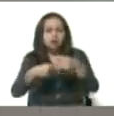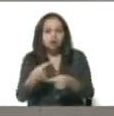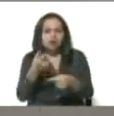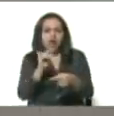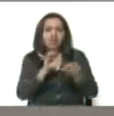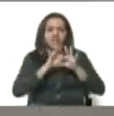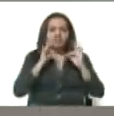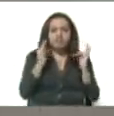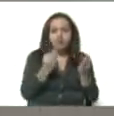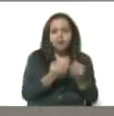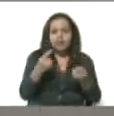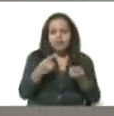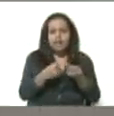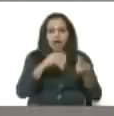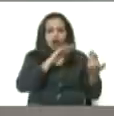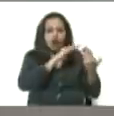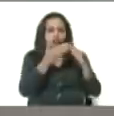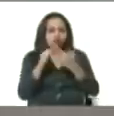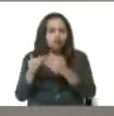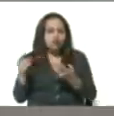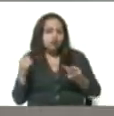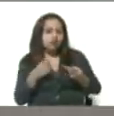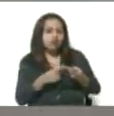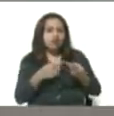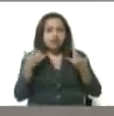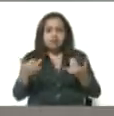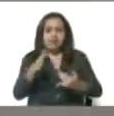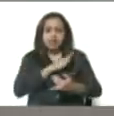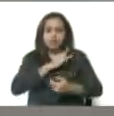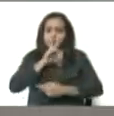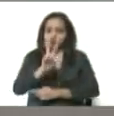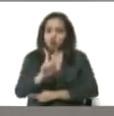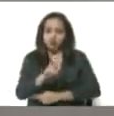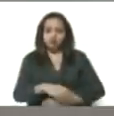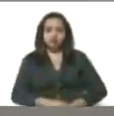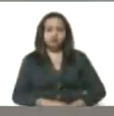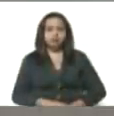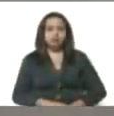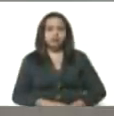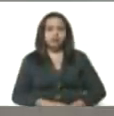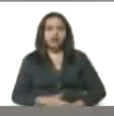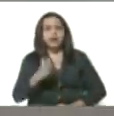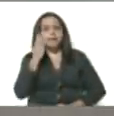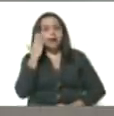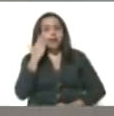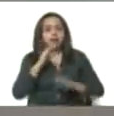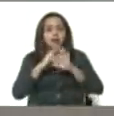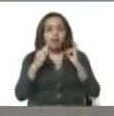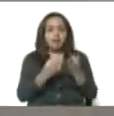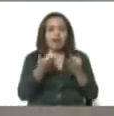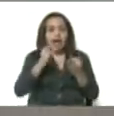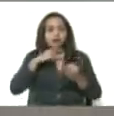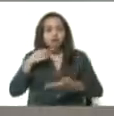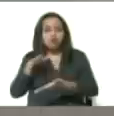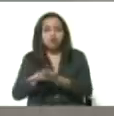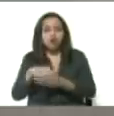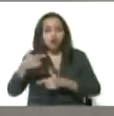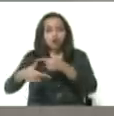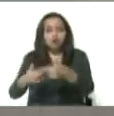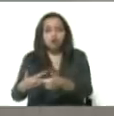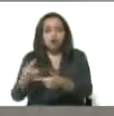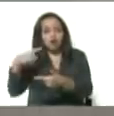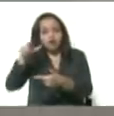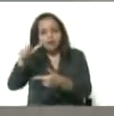familia, afectando a su comunidad. Ya tenemos dos casos donde madres de una familia han fallecido porque un